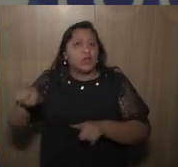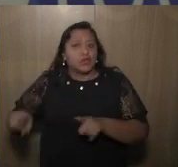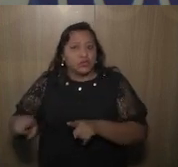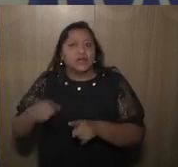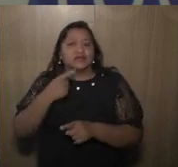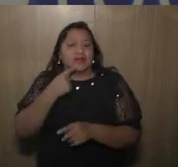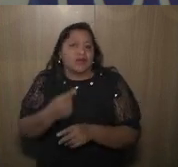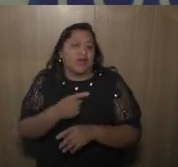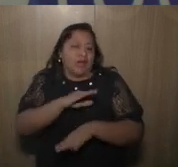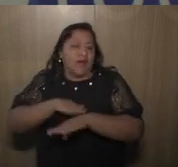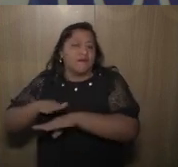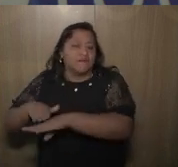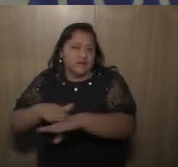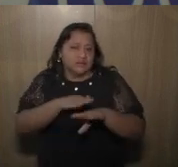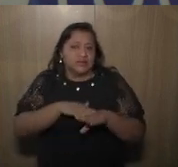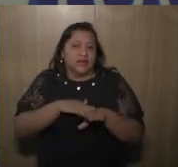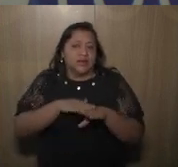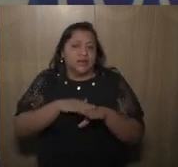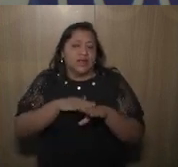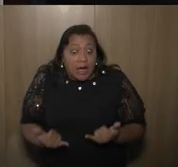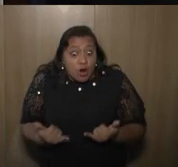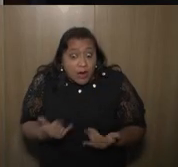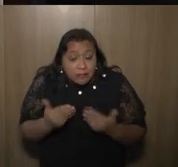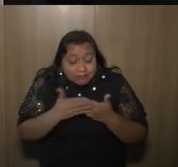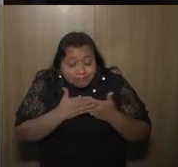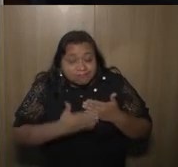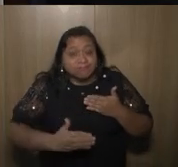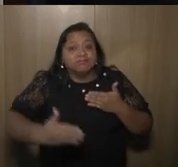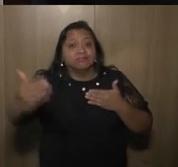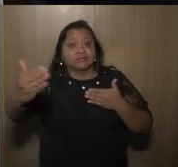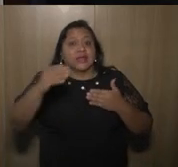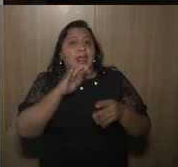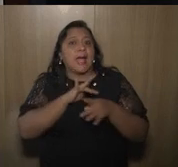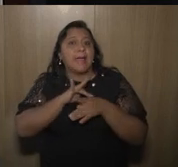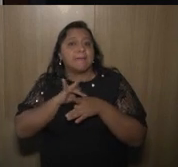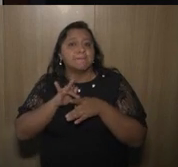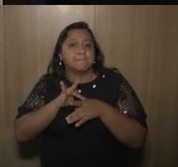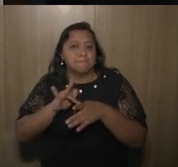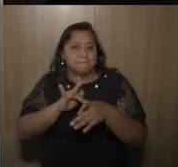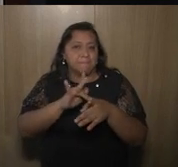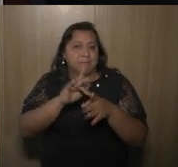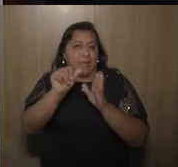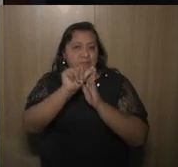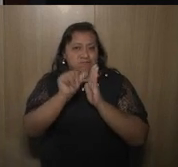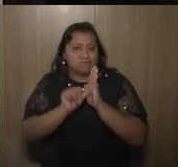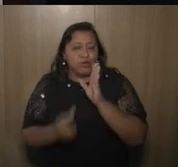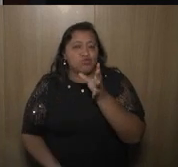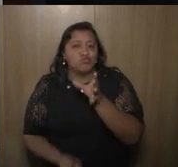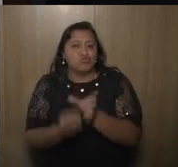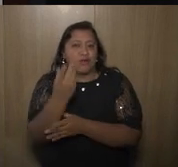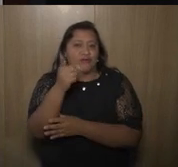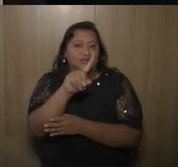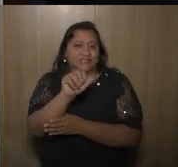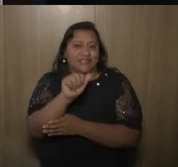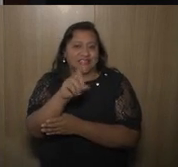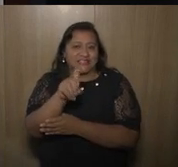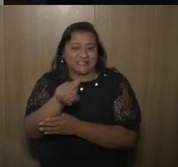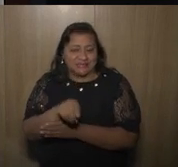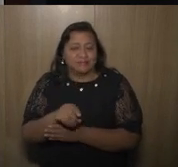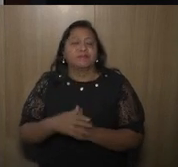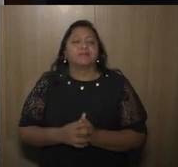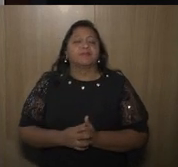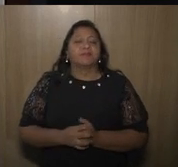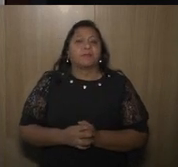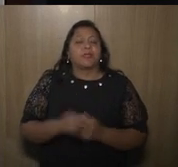ponen en marcha a partir de este momento con la implementación de la plataforma Nuevo SACES. Queremos